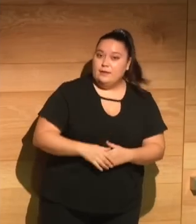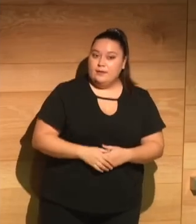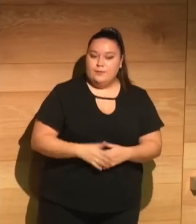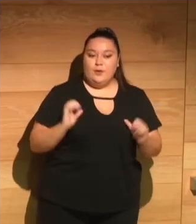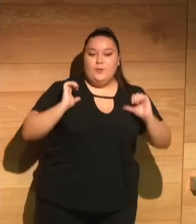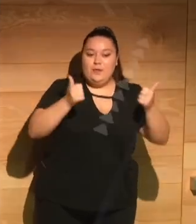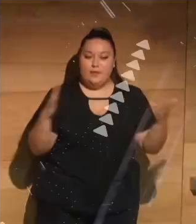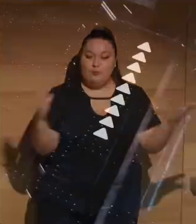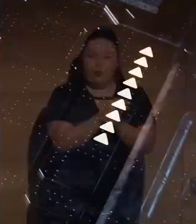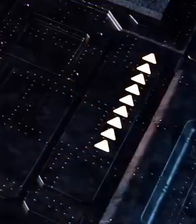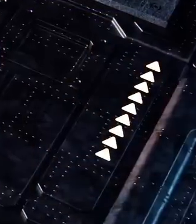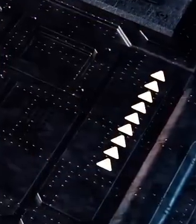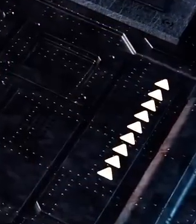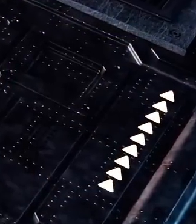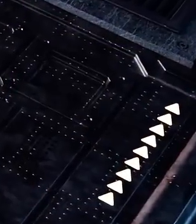¡Comienza